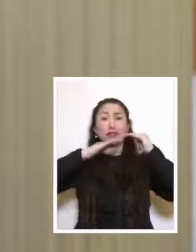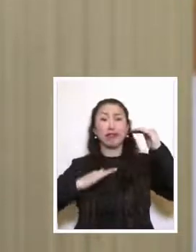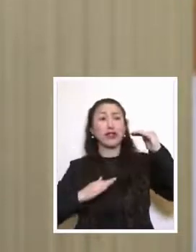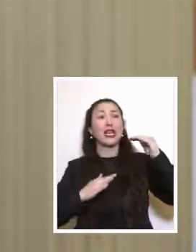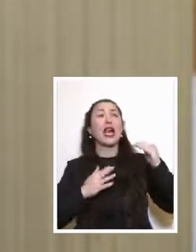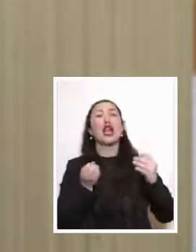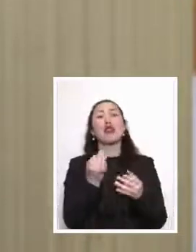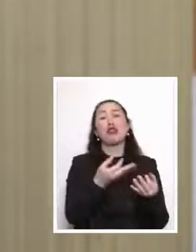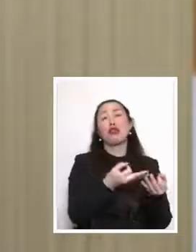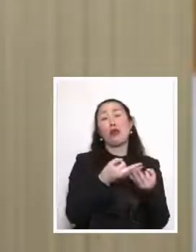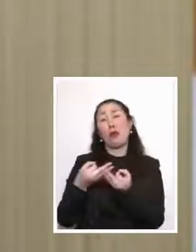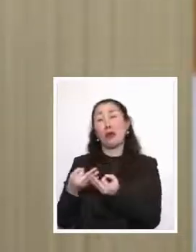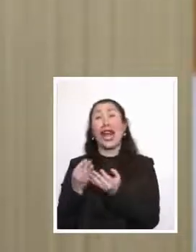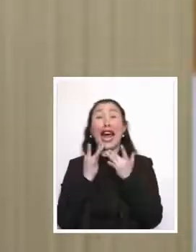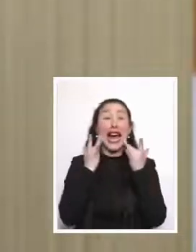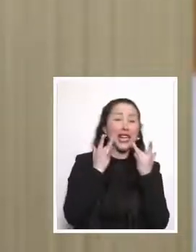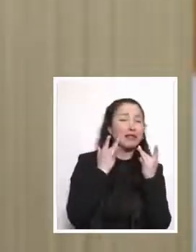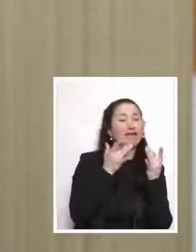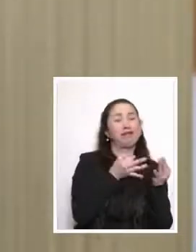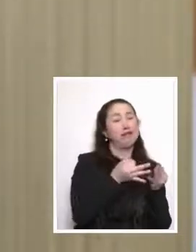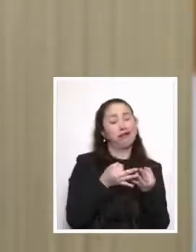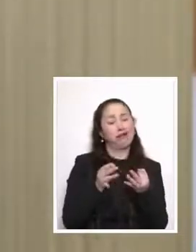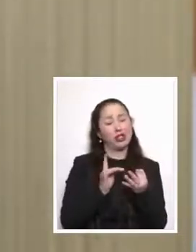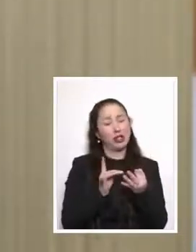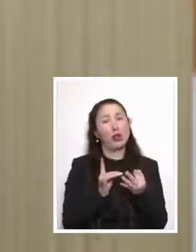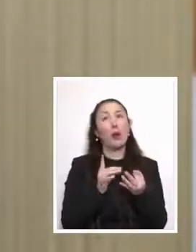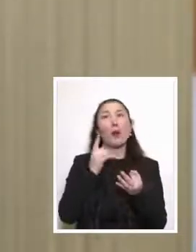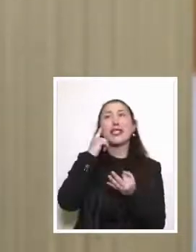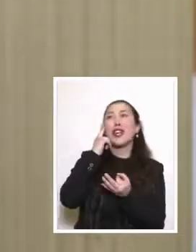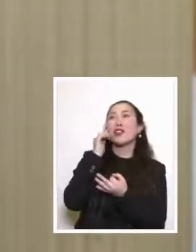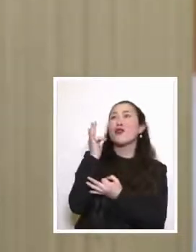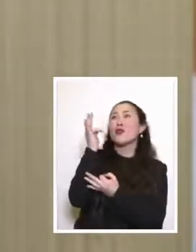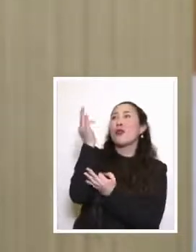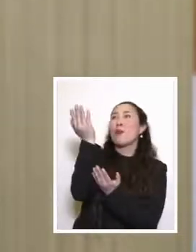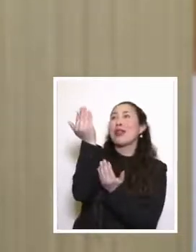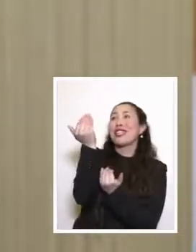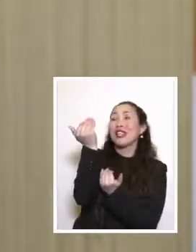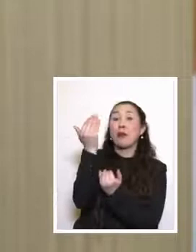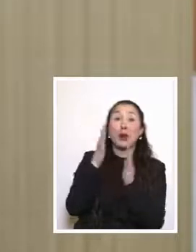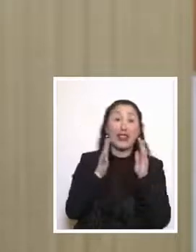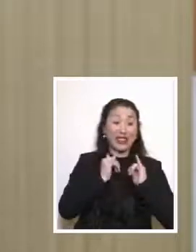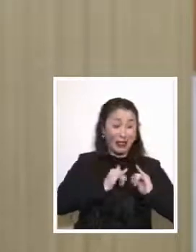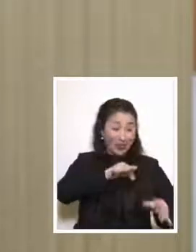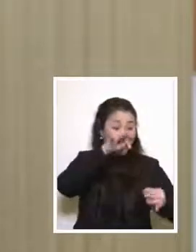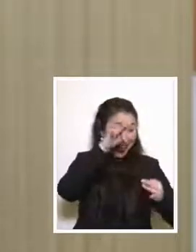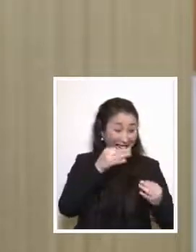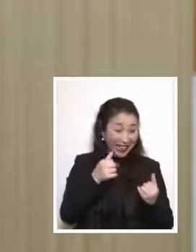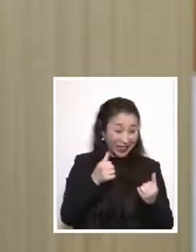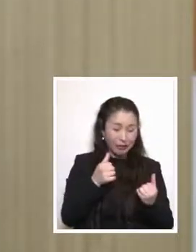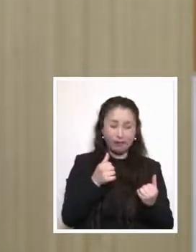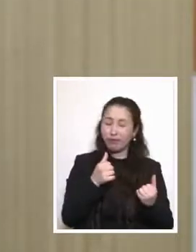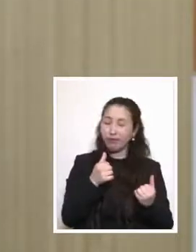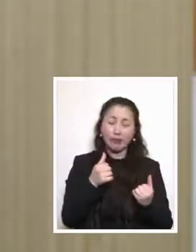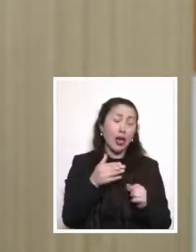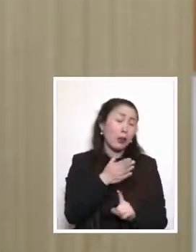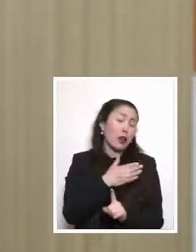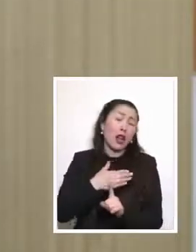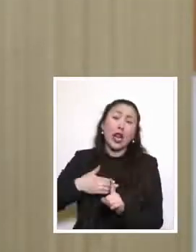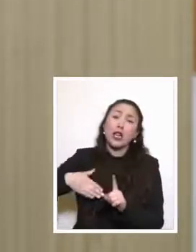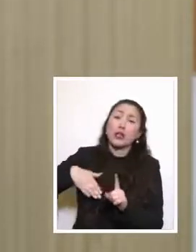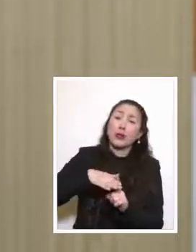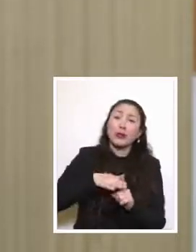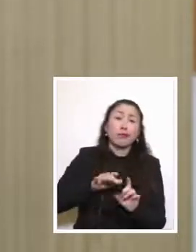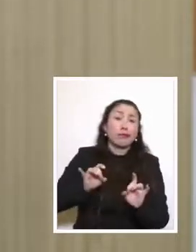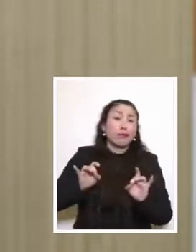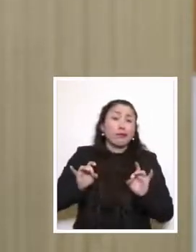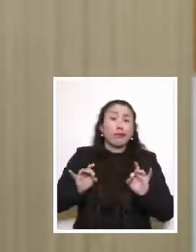que no es tan alegre y quizás esperanzador como el informe a veces nos trae, pero es la situación en que estamos